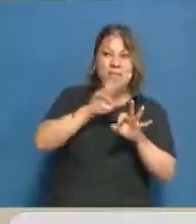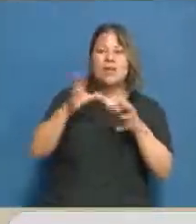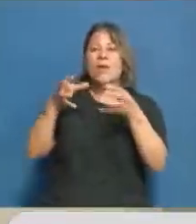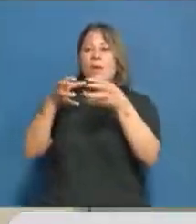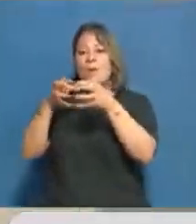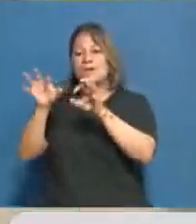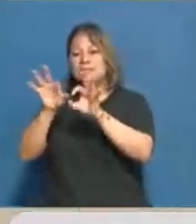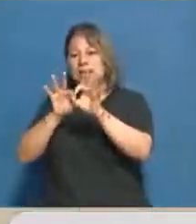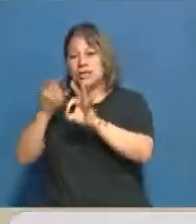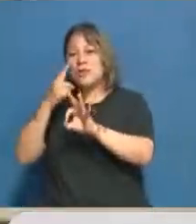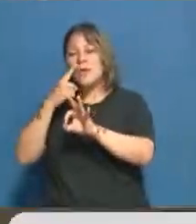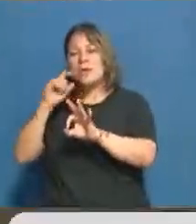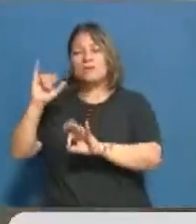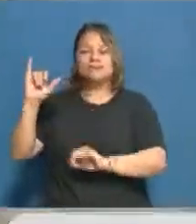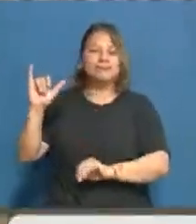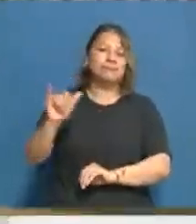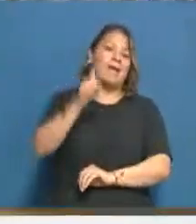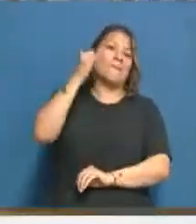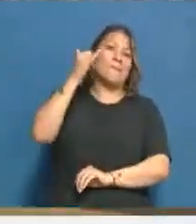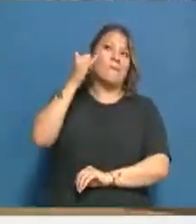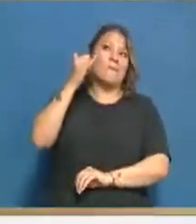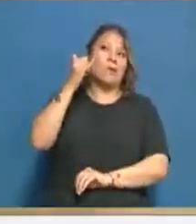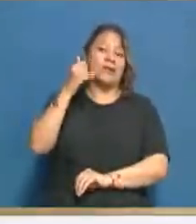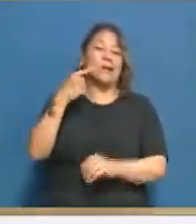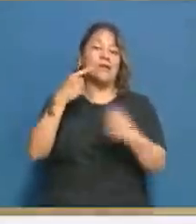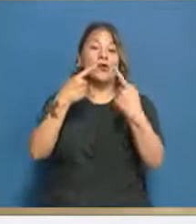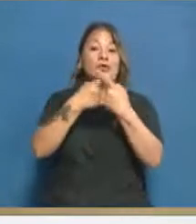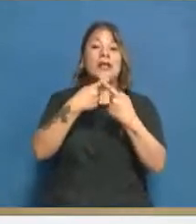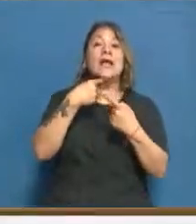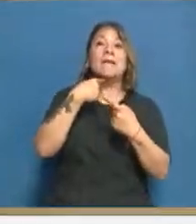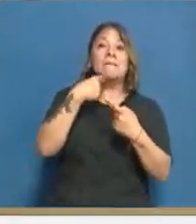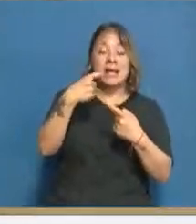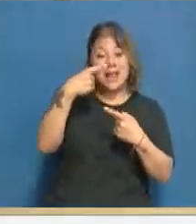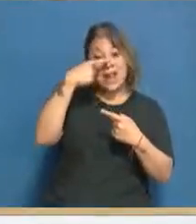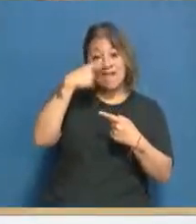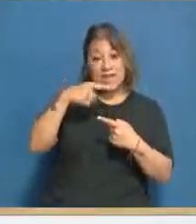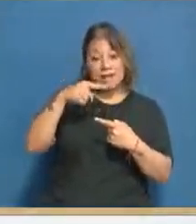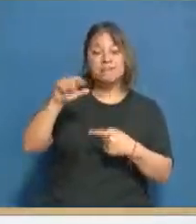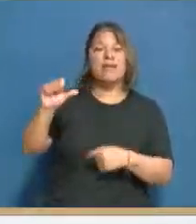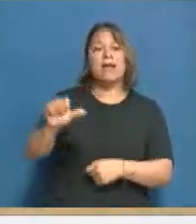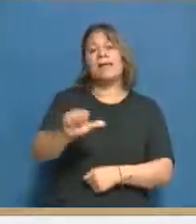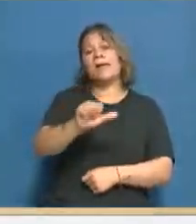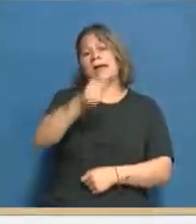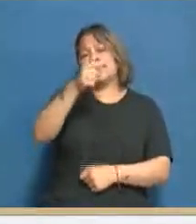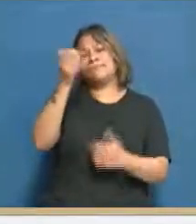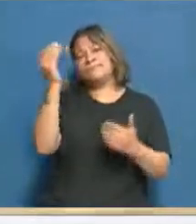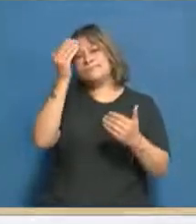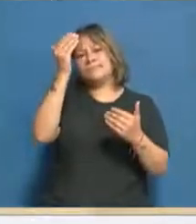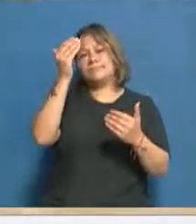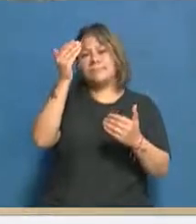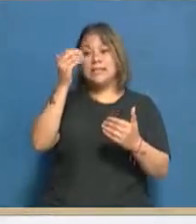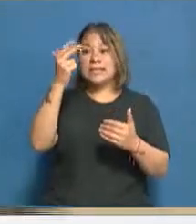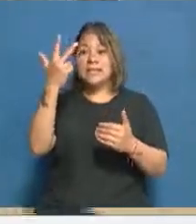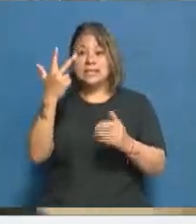corona se sacaron la espina contra España justamente en la final donde le ganaron a este a esta selección por